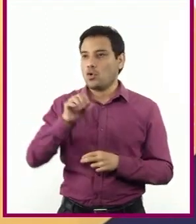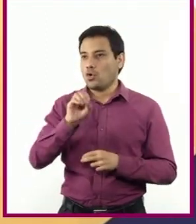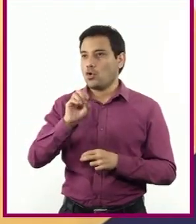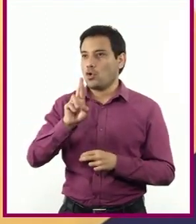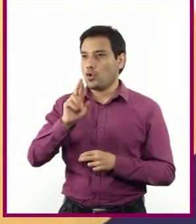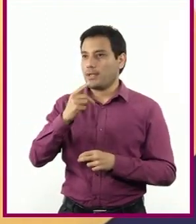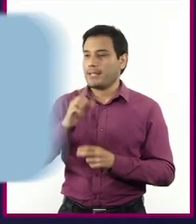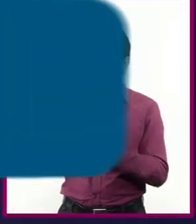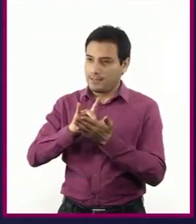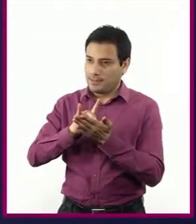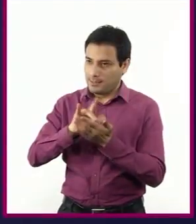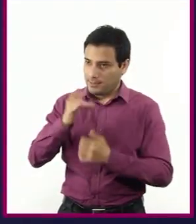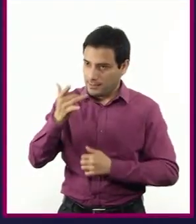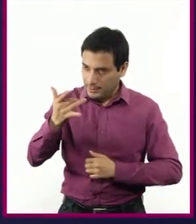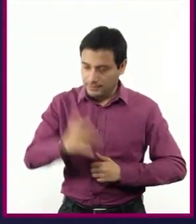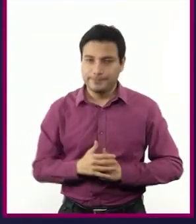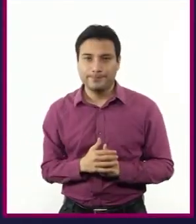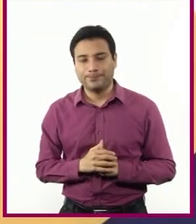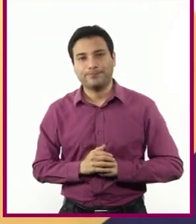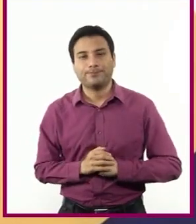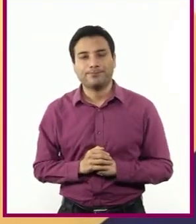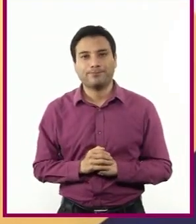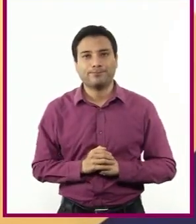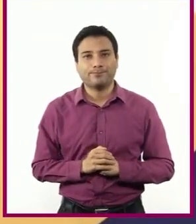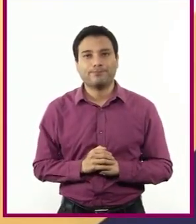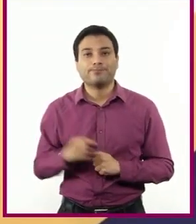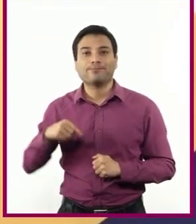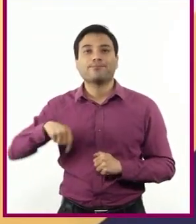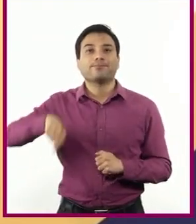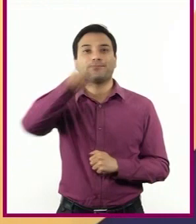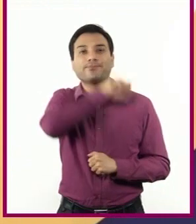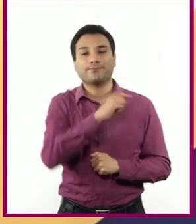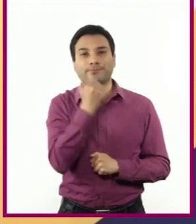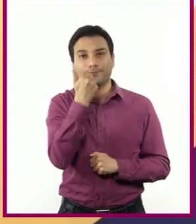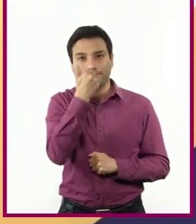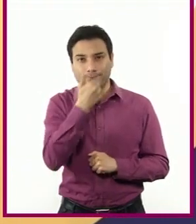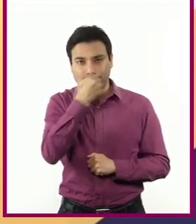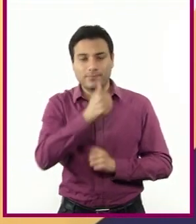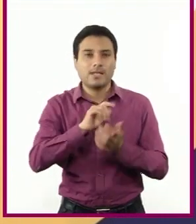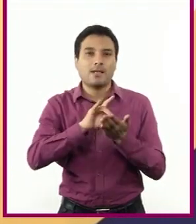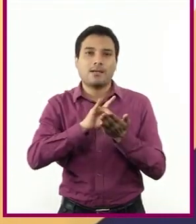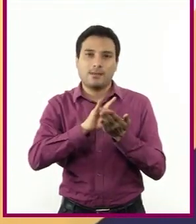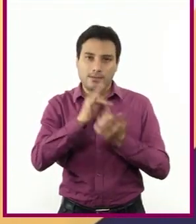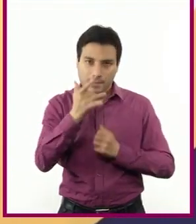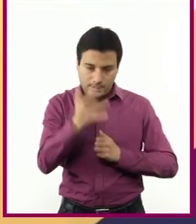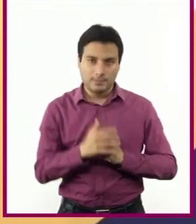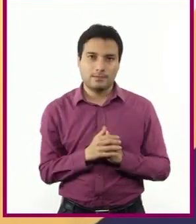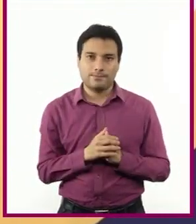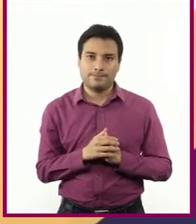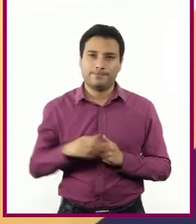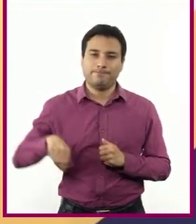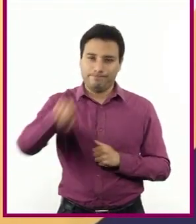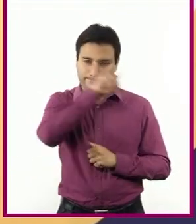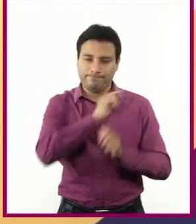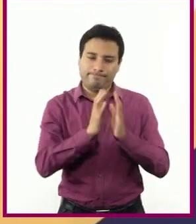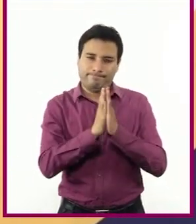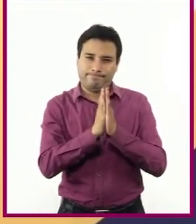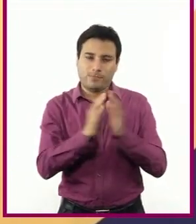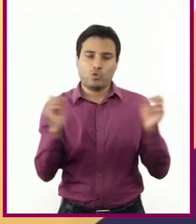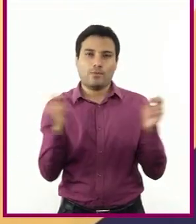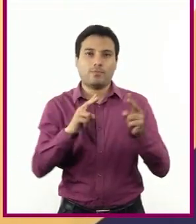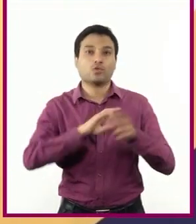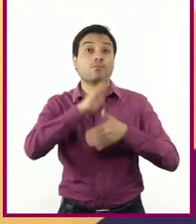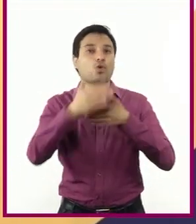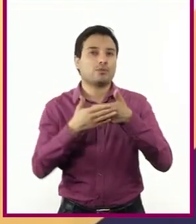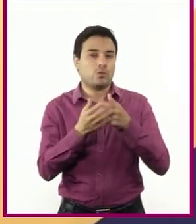por su intervención en esta sesión, y a todas y todos ustedes les invito a que nos reencontremos en